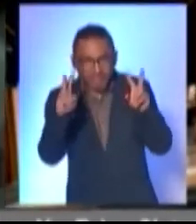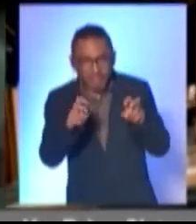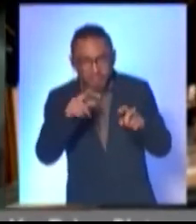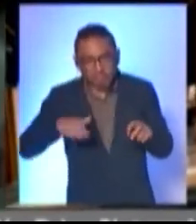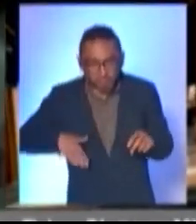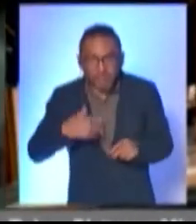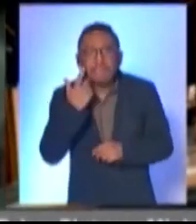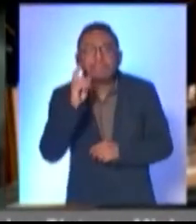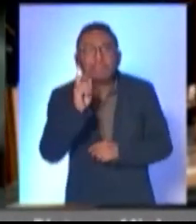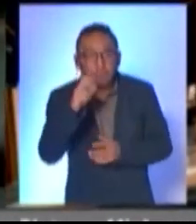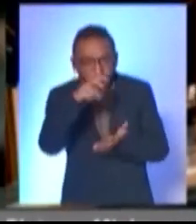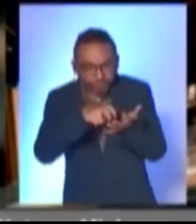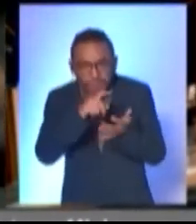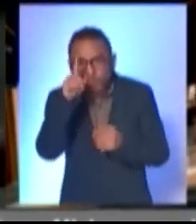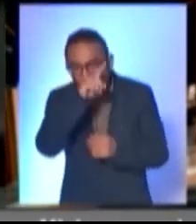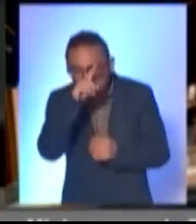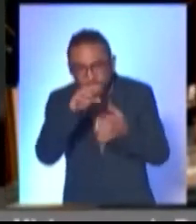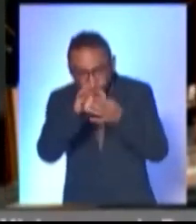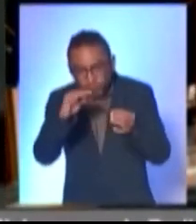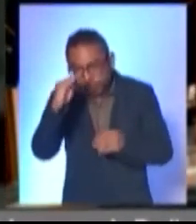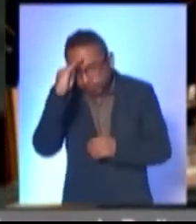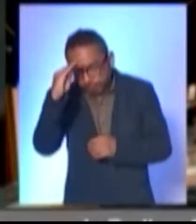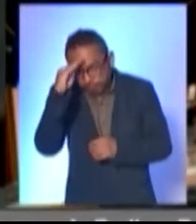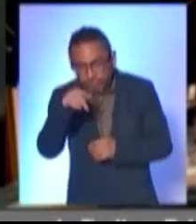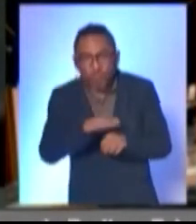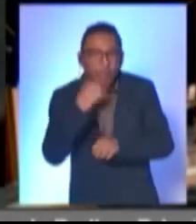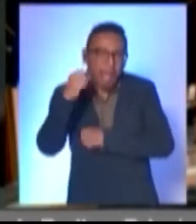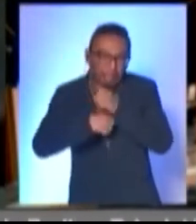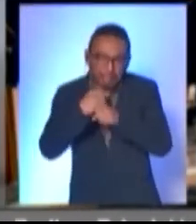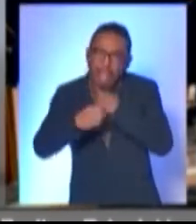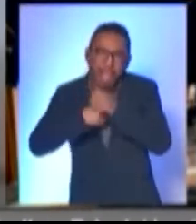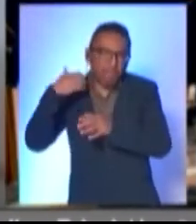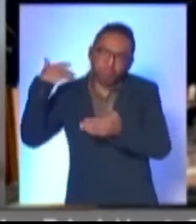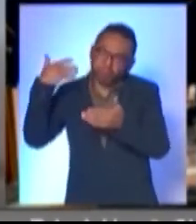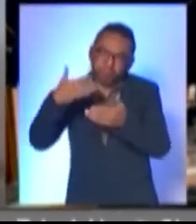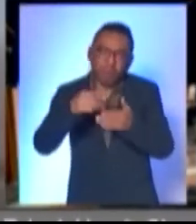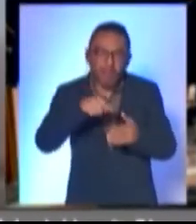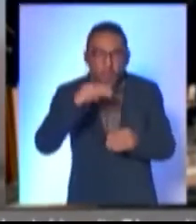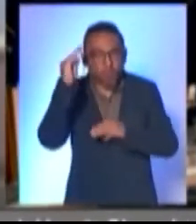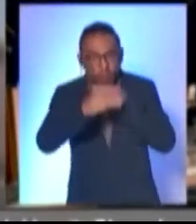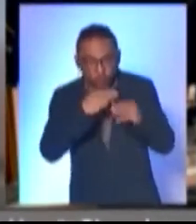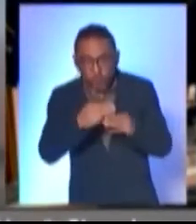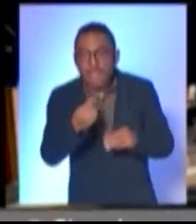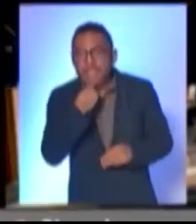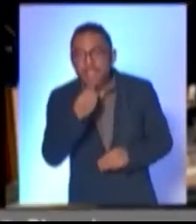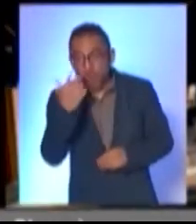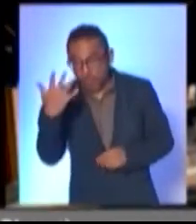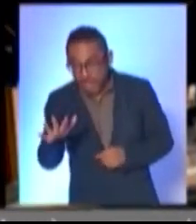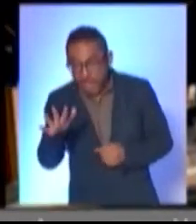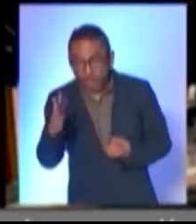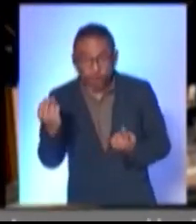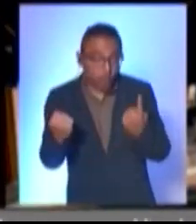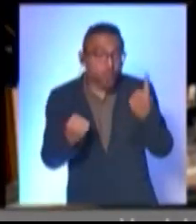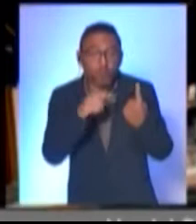crear conciencia y reflexionar en torno a este flagelo que persiste por años alrededor de todo el mundo. Se estima que 1 de cada 10 niños se encuentran en